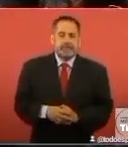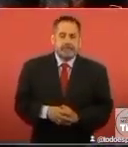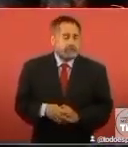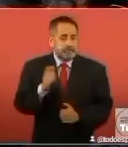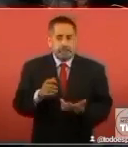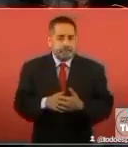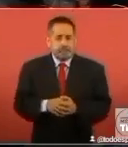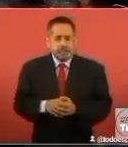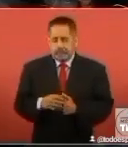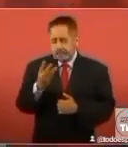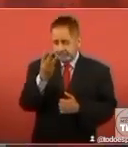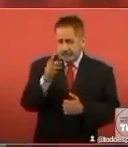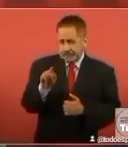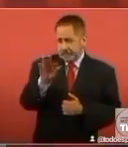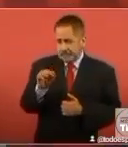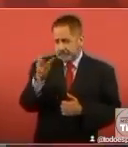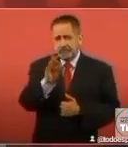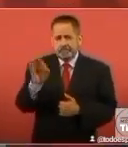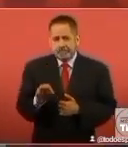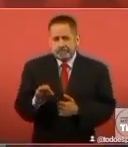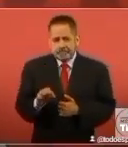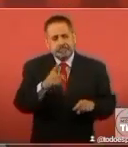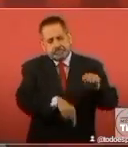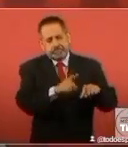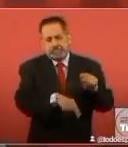Es decir, el 3.43%.